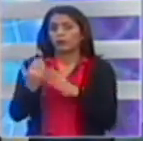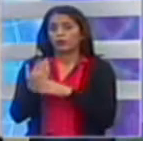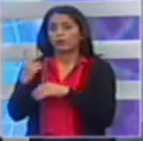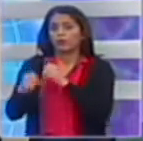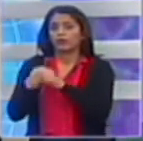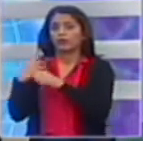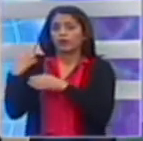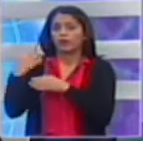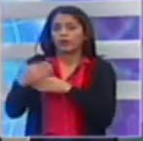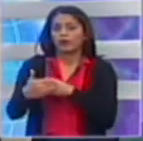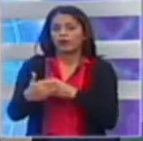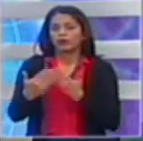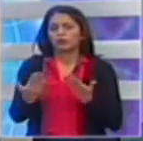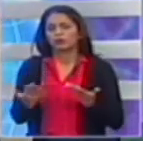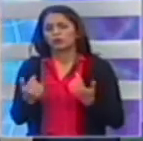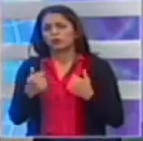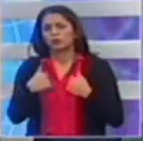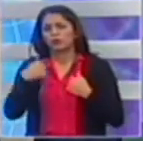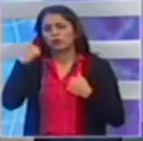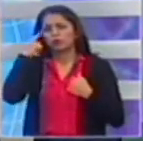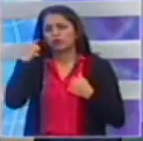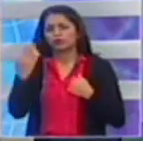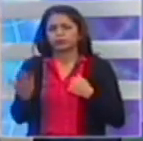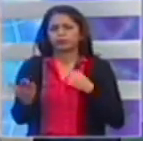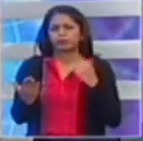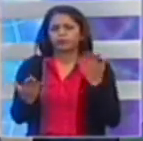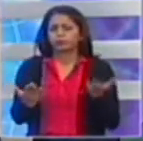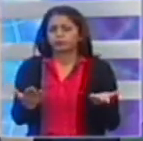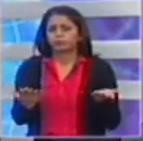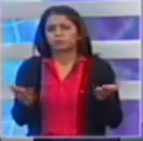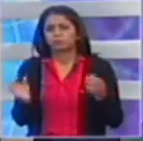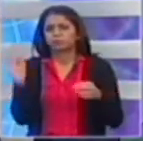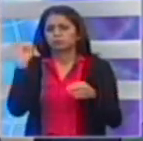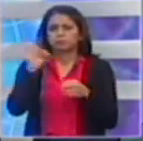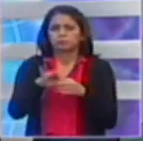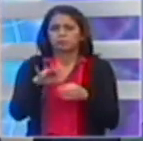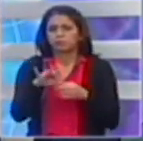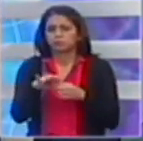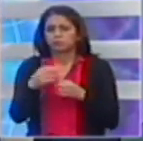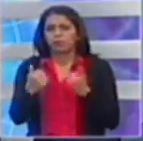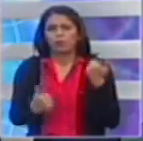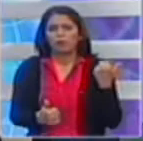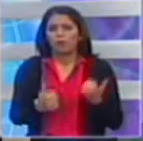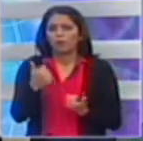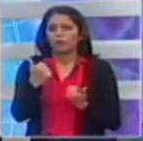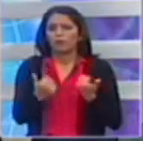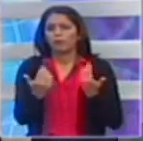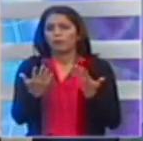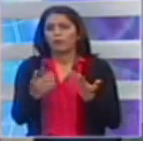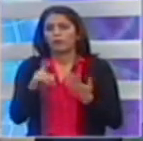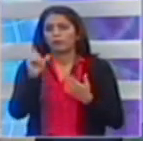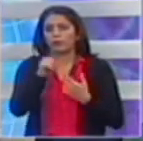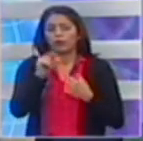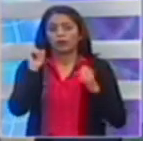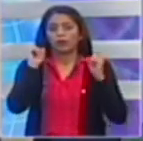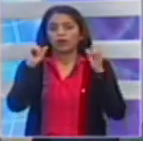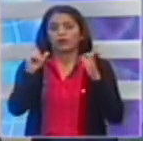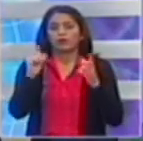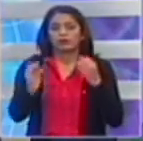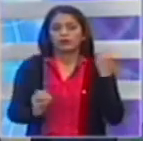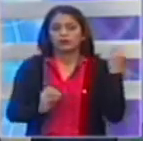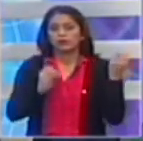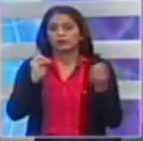años. Entonces, en mi criterio, este era un voto que trataba de alertar este cambio dentro de una sociedad. Pero han sido justamente